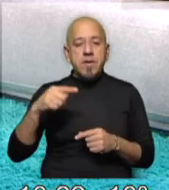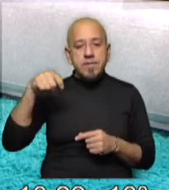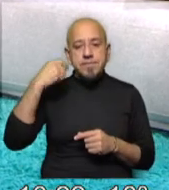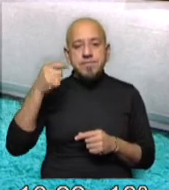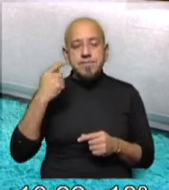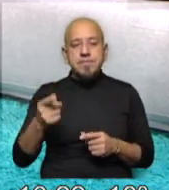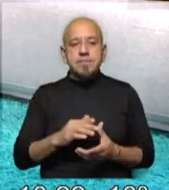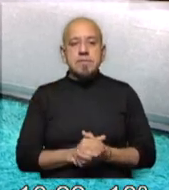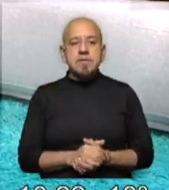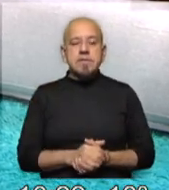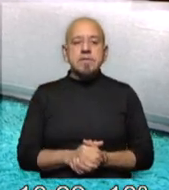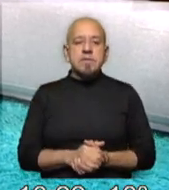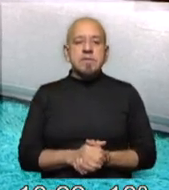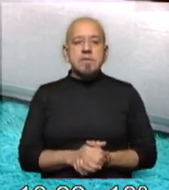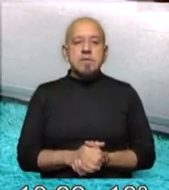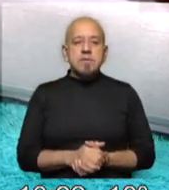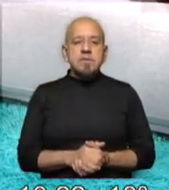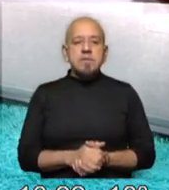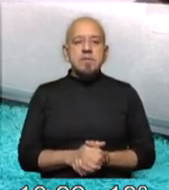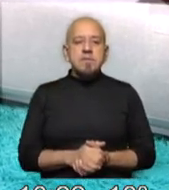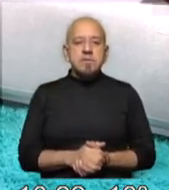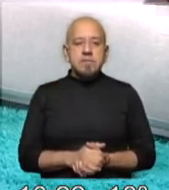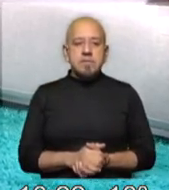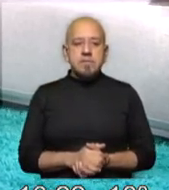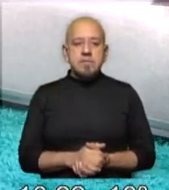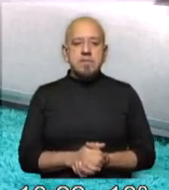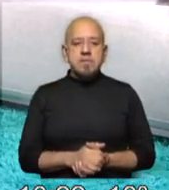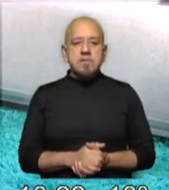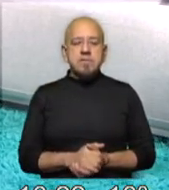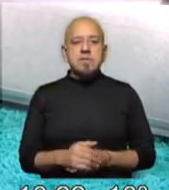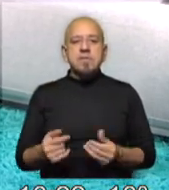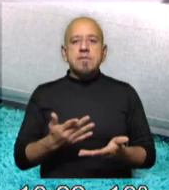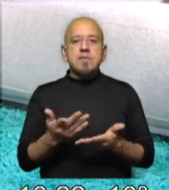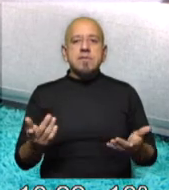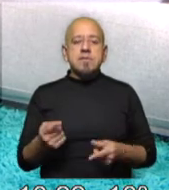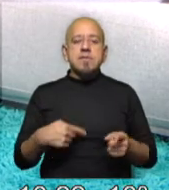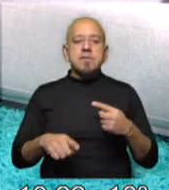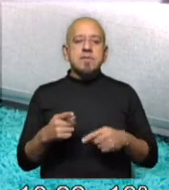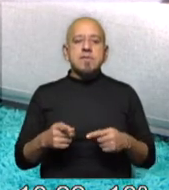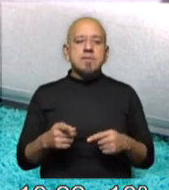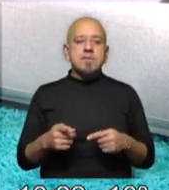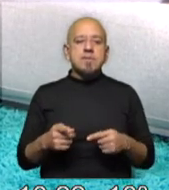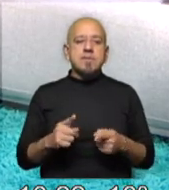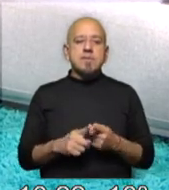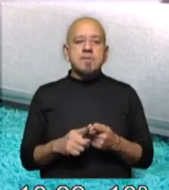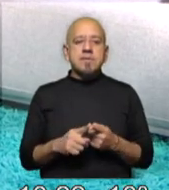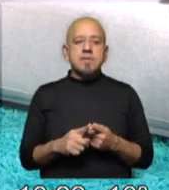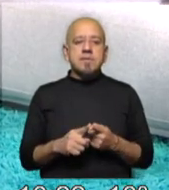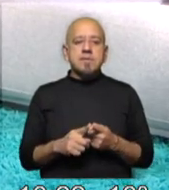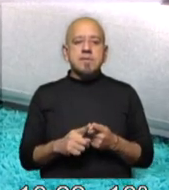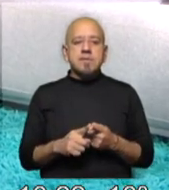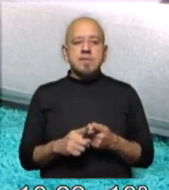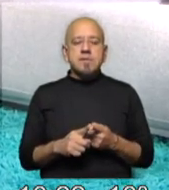Bienvenido, Cuervos Viernes. Te presentamos a las dos, ¿viste? Sí, sí. Arruinemos este espacio que tiene la mejor cortina del programa y del